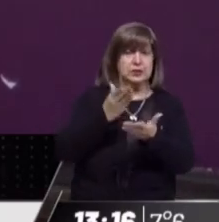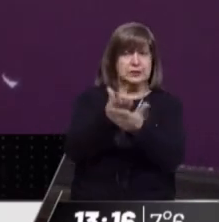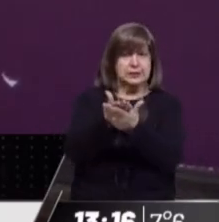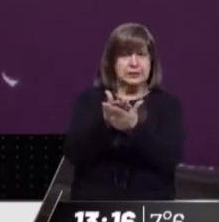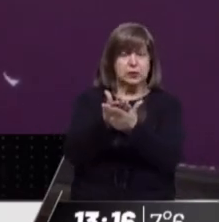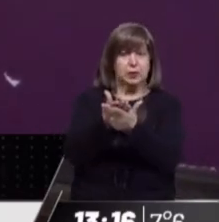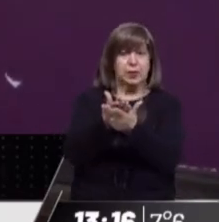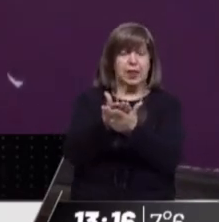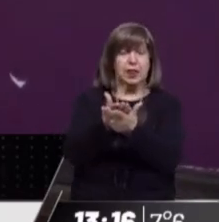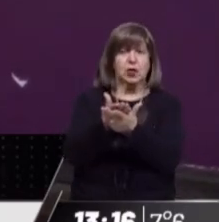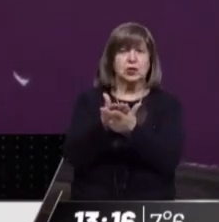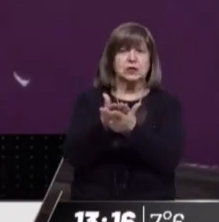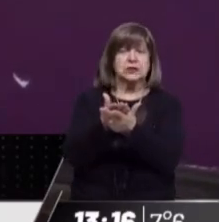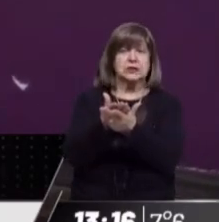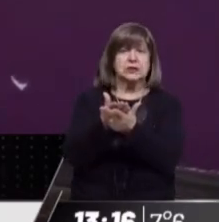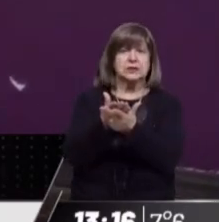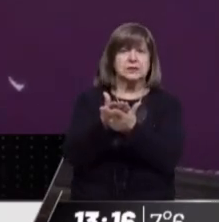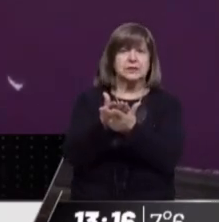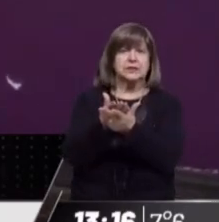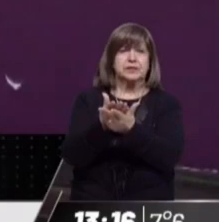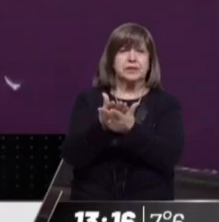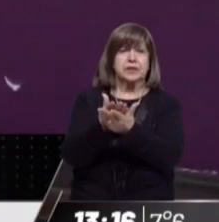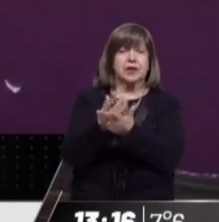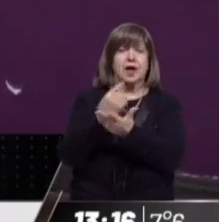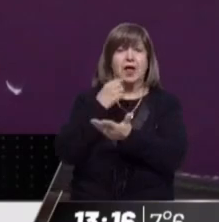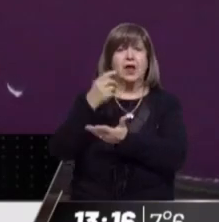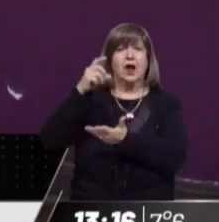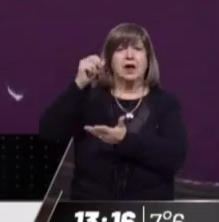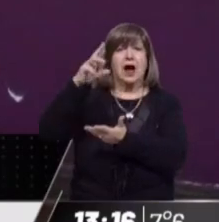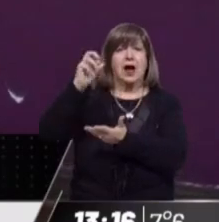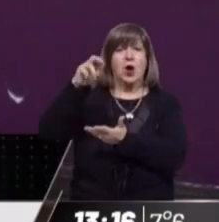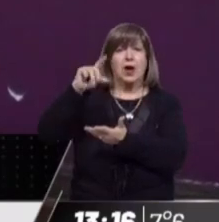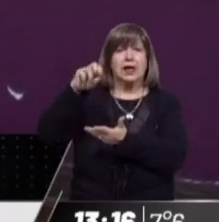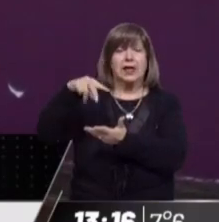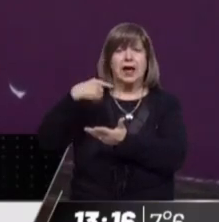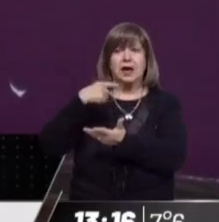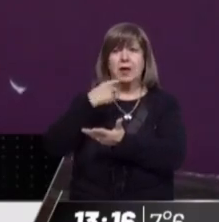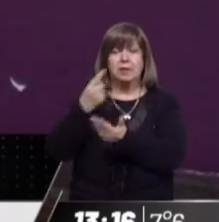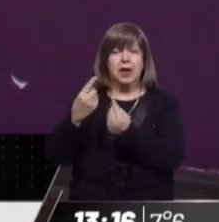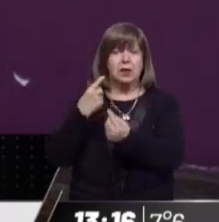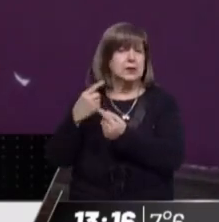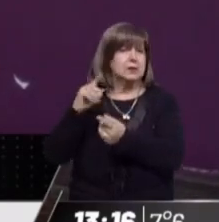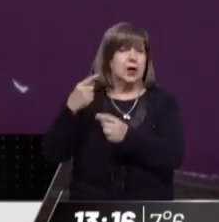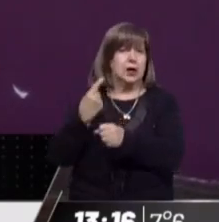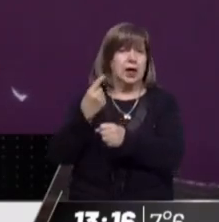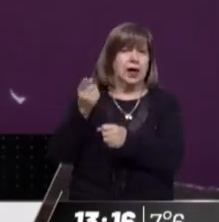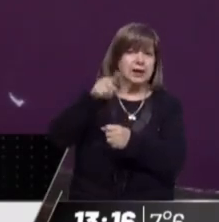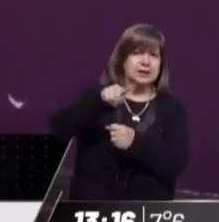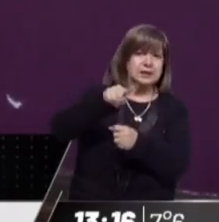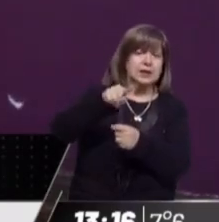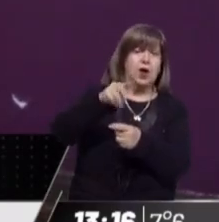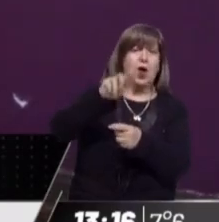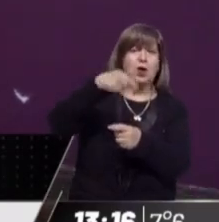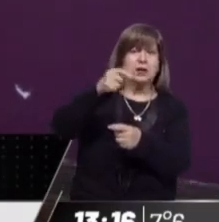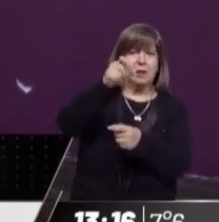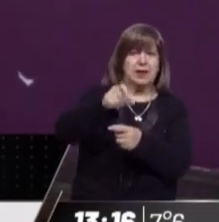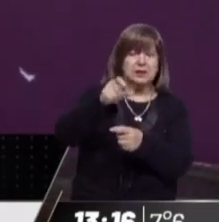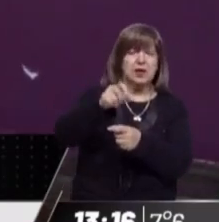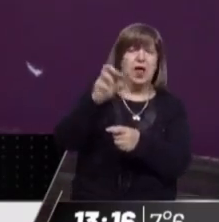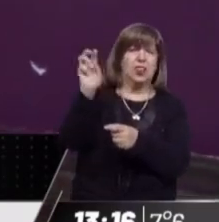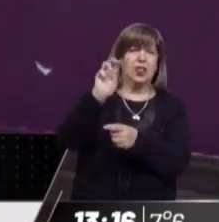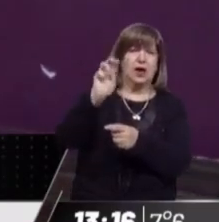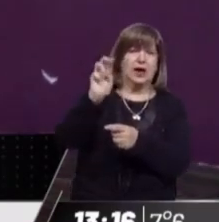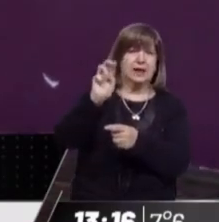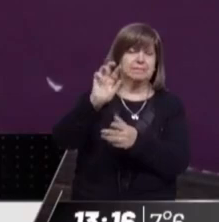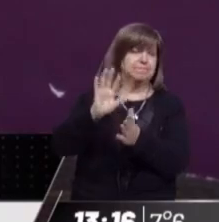no pudo tomar mi causa porque ella cobra la consulta en dólares y los pesos ella me